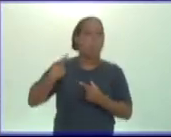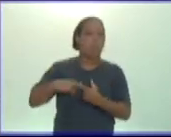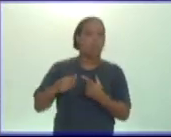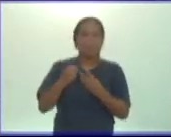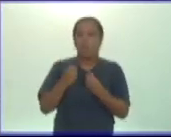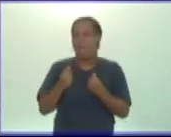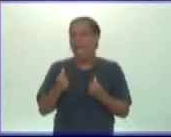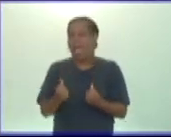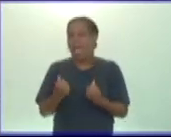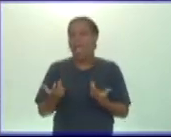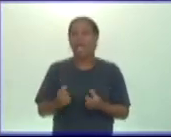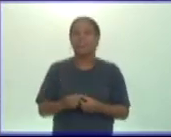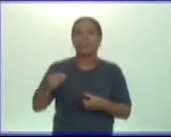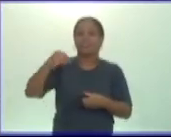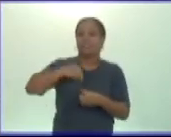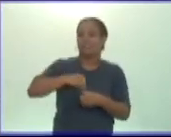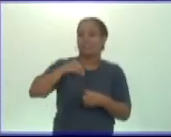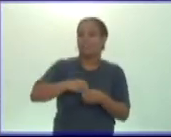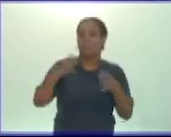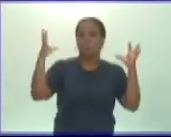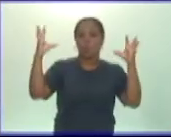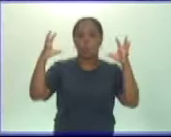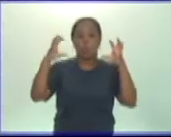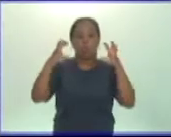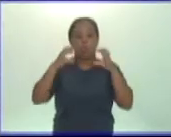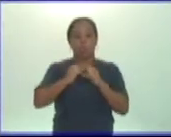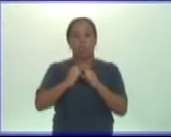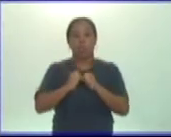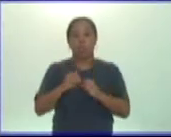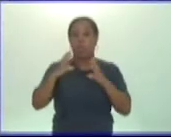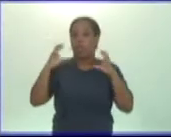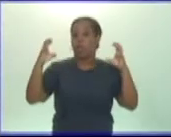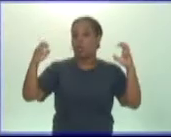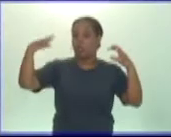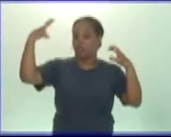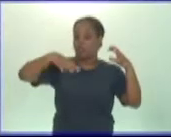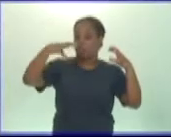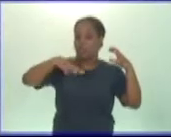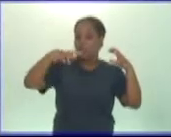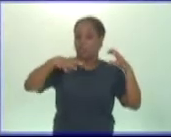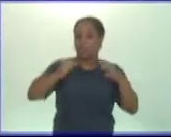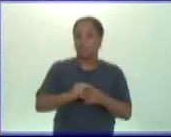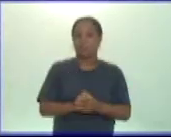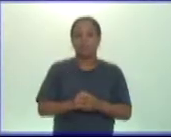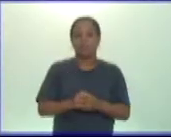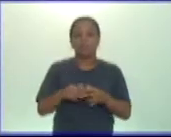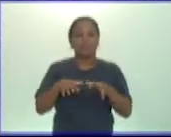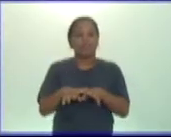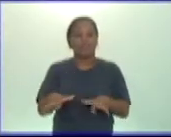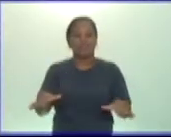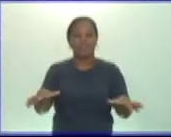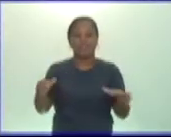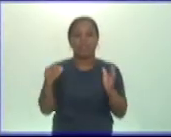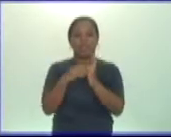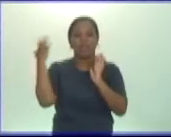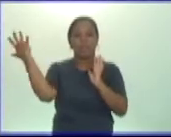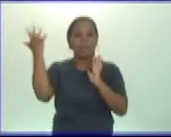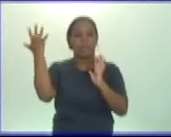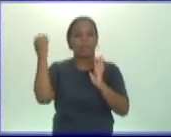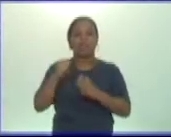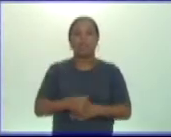como también estos ácidos, cuando llegan a la atmósfera, deterioran al medio ambiente. ¿Por qué?